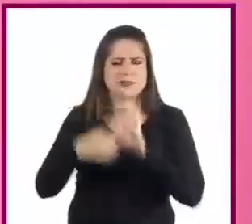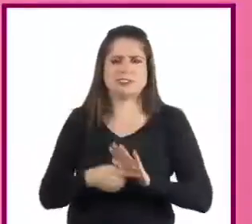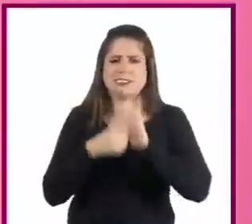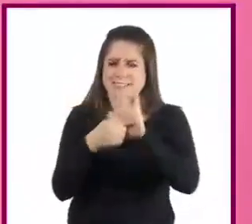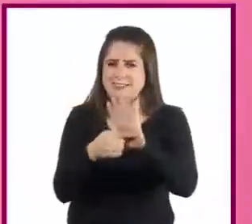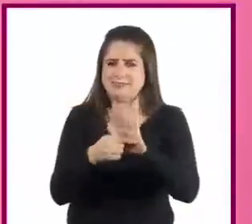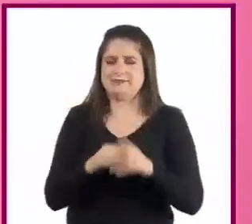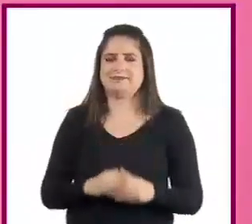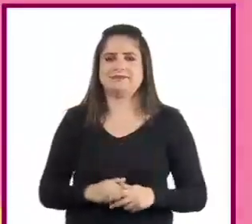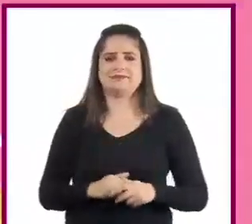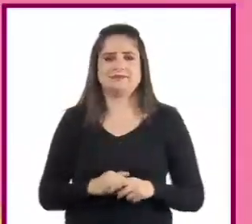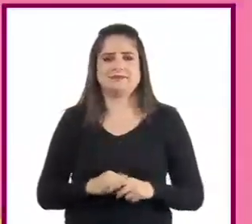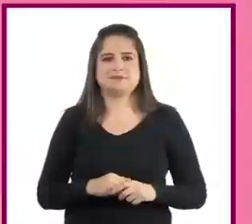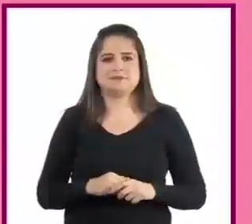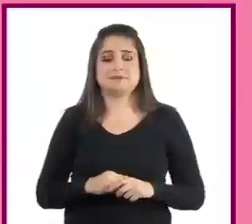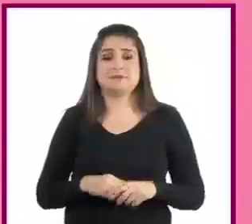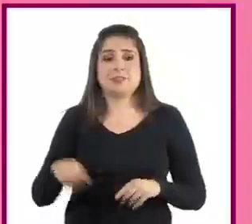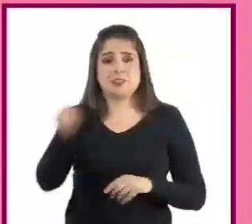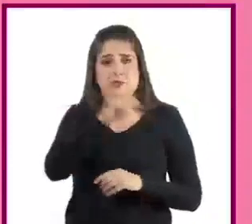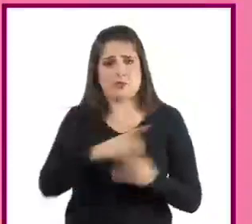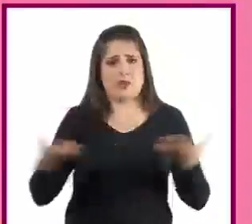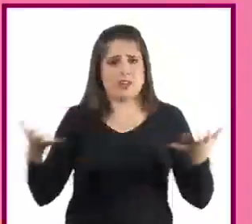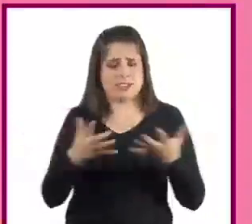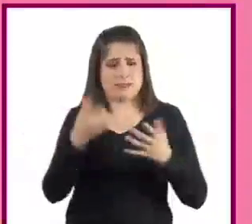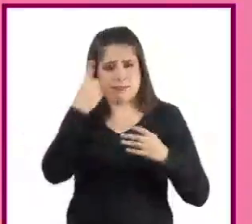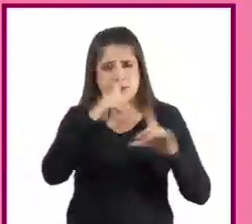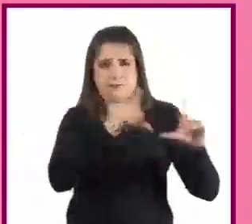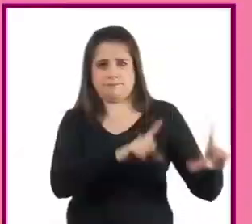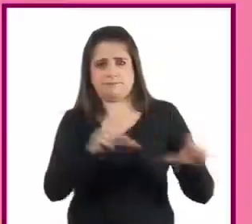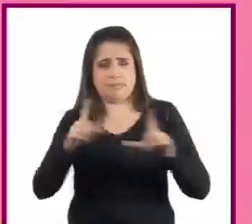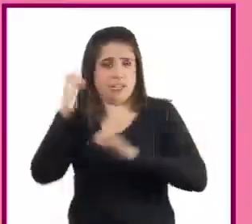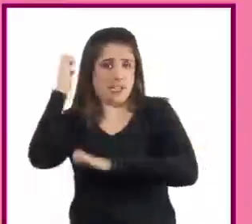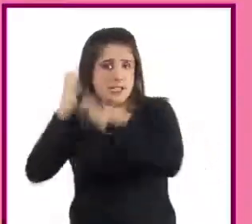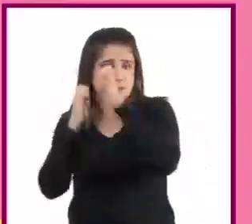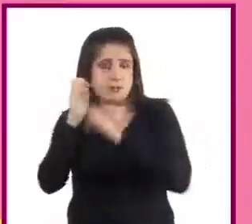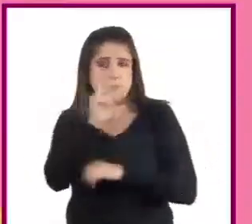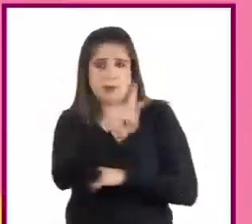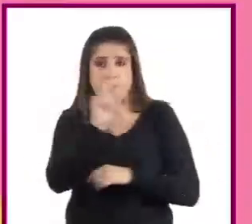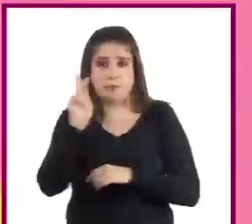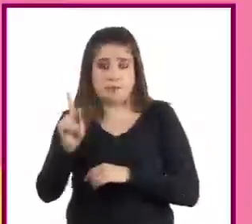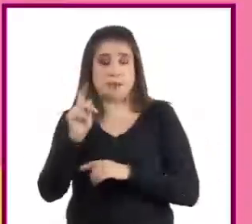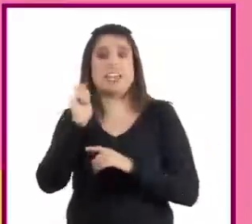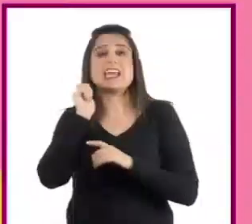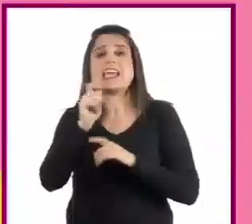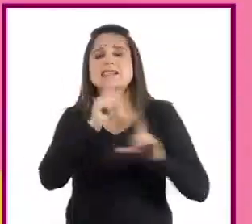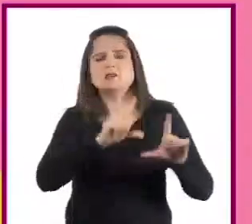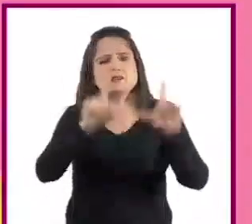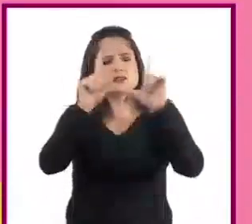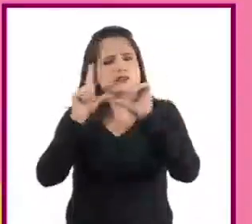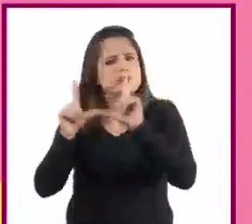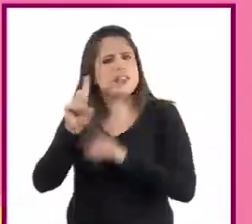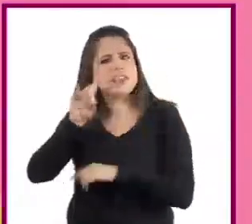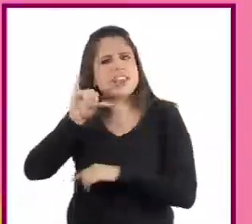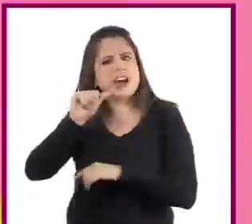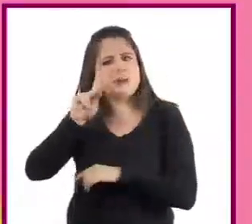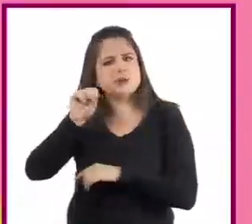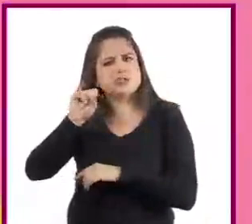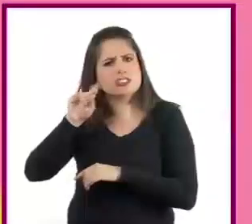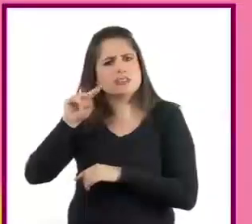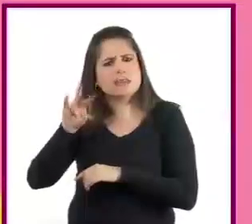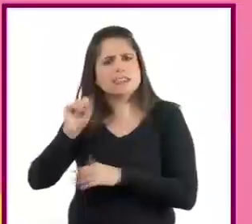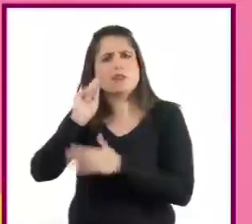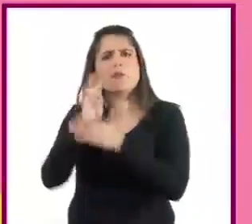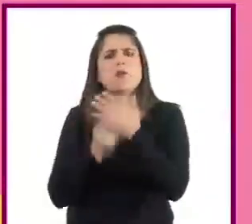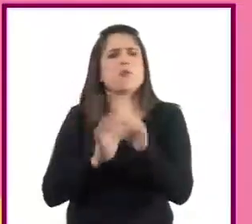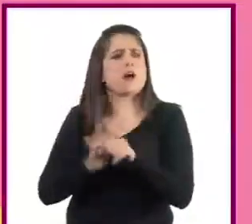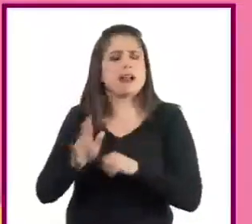exposiciones. Para realizar una presentación o exposición con diapositivas, existen diversos programas. Uno de ellos es